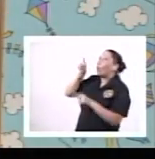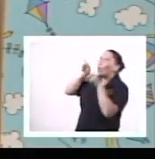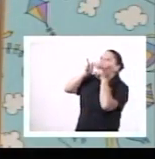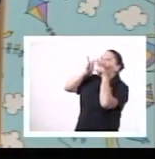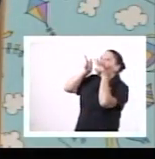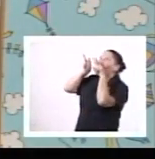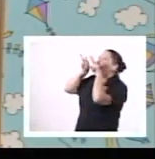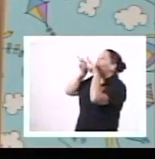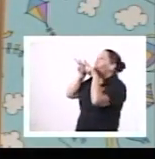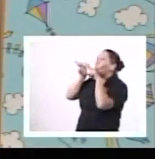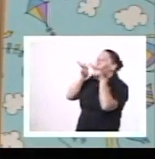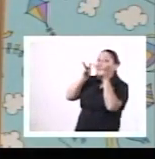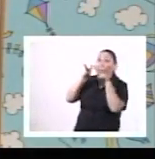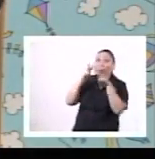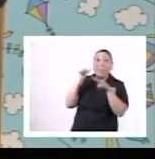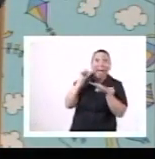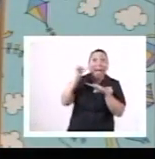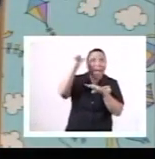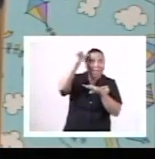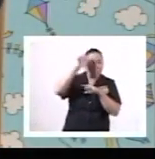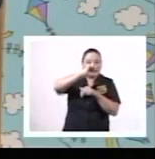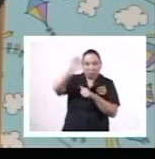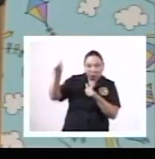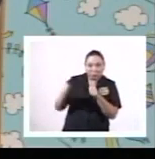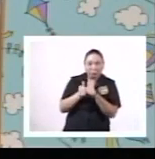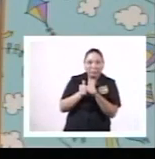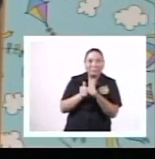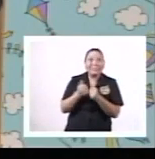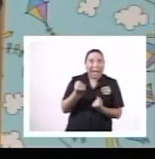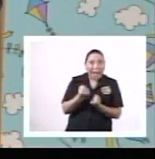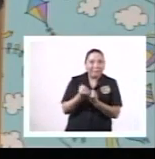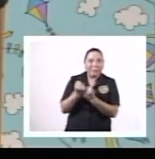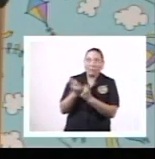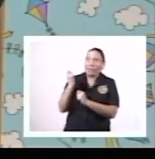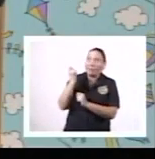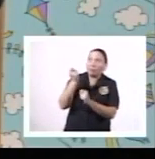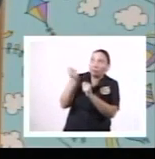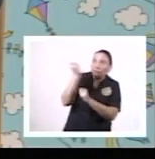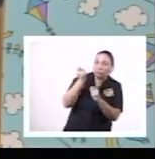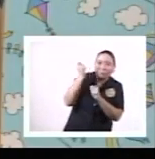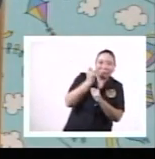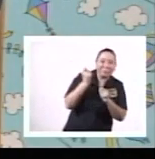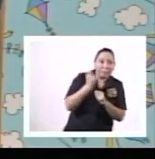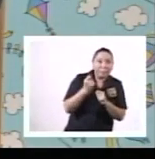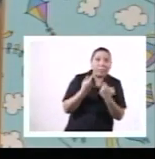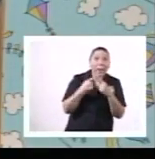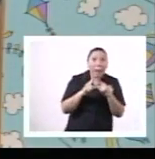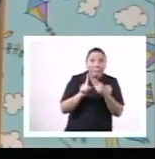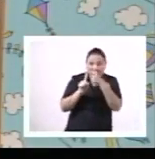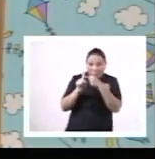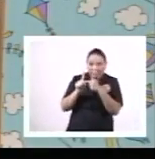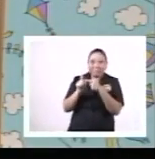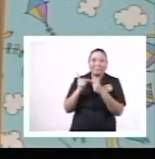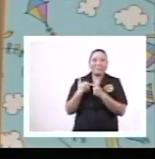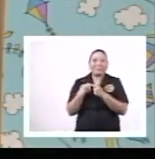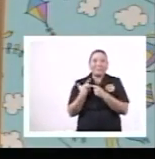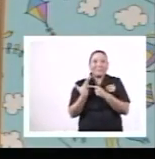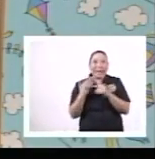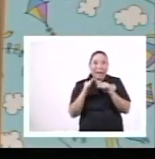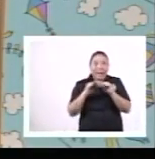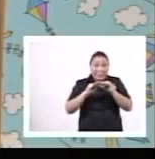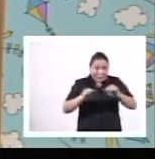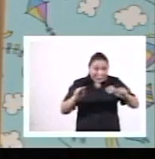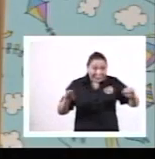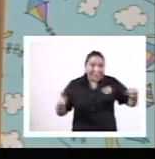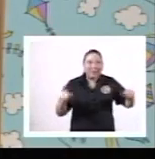adultos ayudaban a los niños a darle cuerda a los barriletes, pero eran ellos y ellas, las niñas, quienes volaban y se